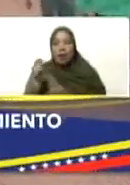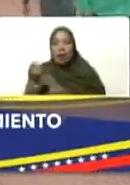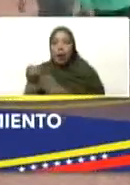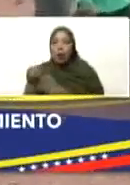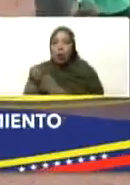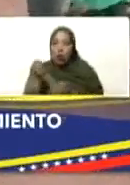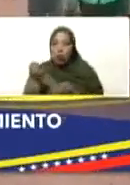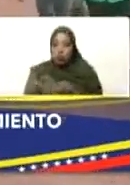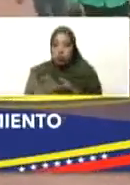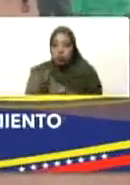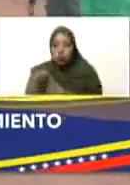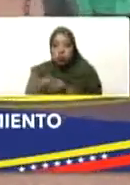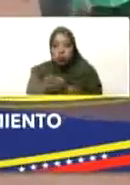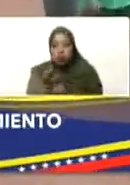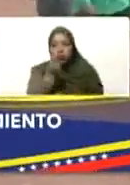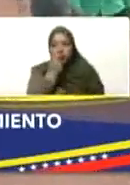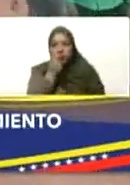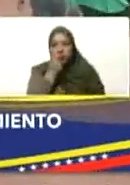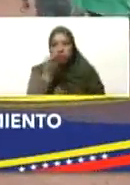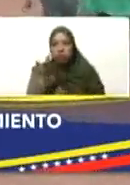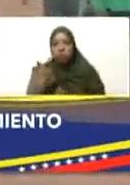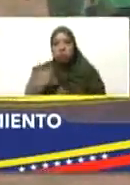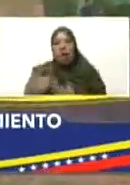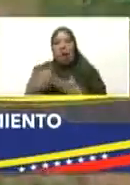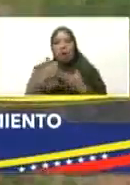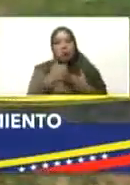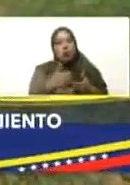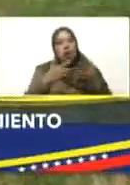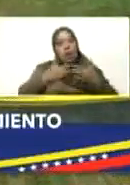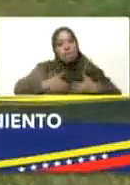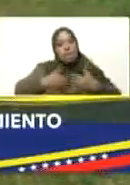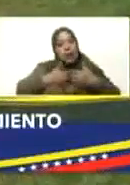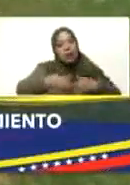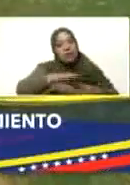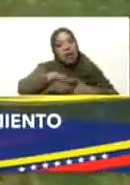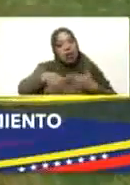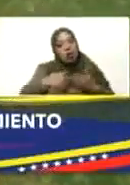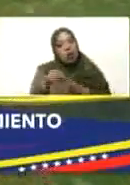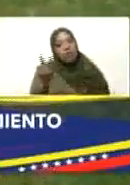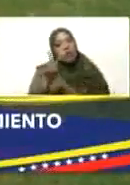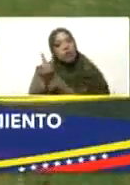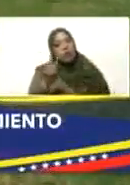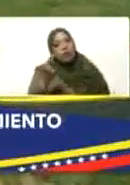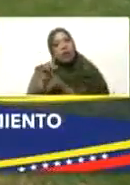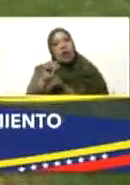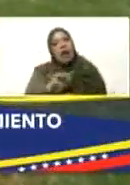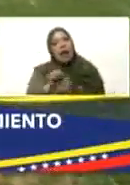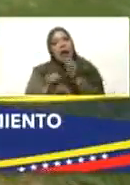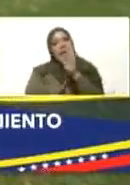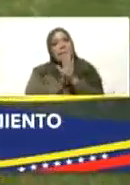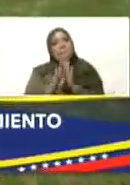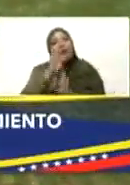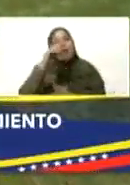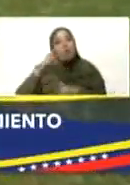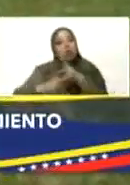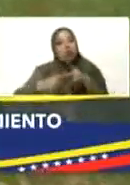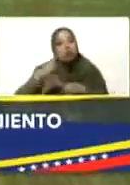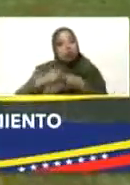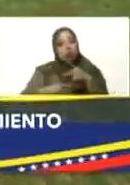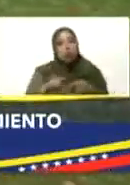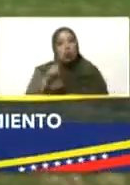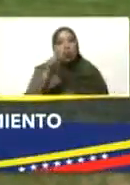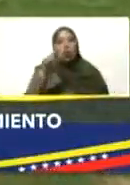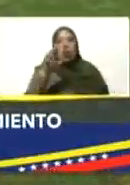soya, que es un cultivo estratégico para la agroindustria del país, a pasar a 100.000 hectáreas de soya. Como usted lo